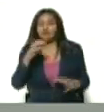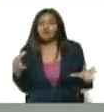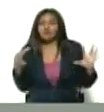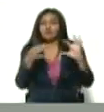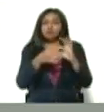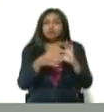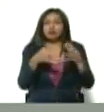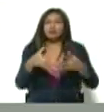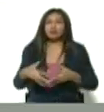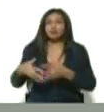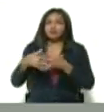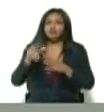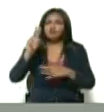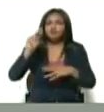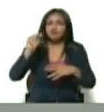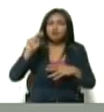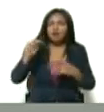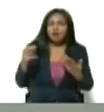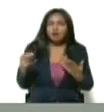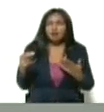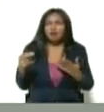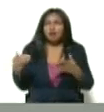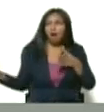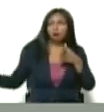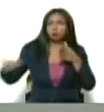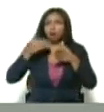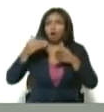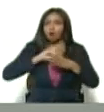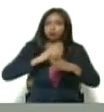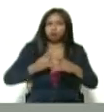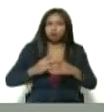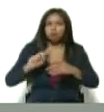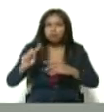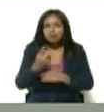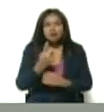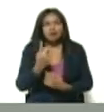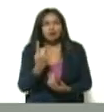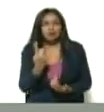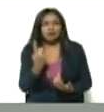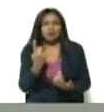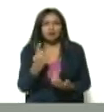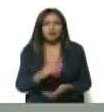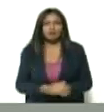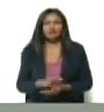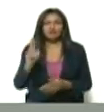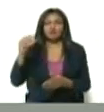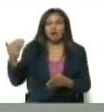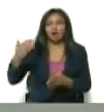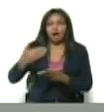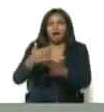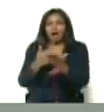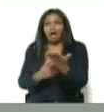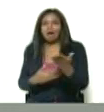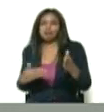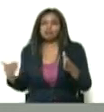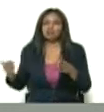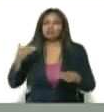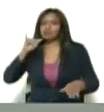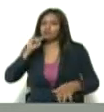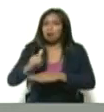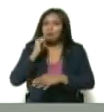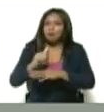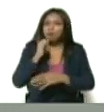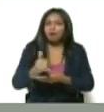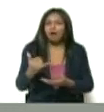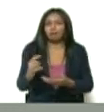Unidos y jamás había recibido un ataque de esa naturaleza, jamás había recibido amenazas de este tipo directas,